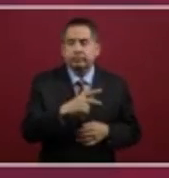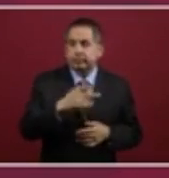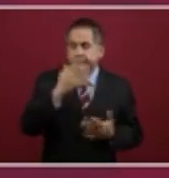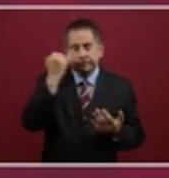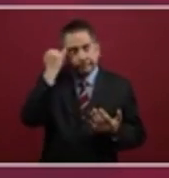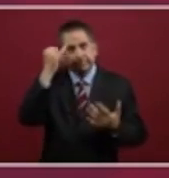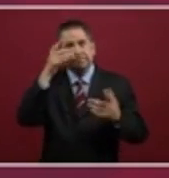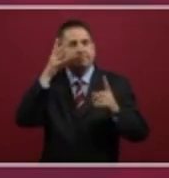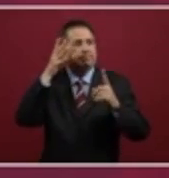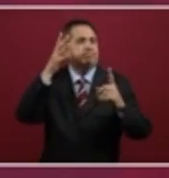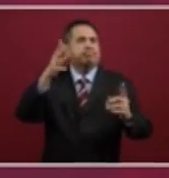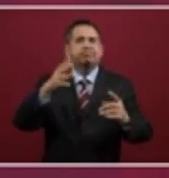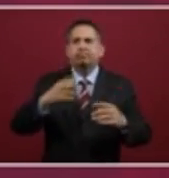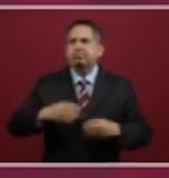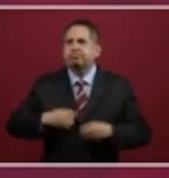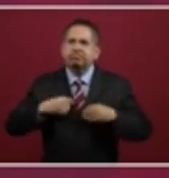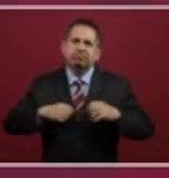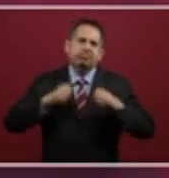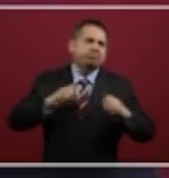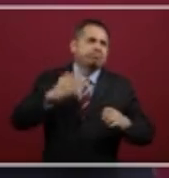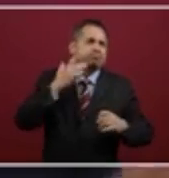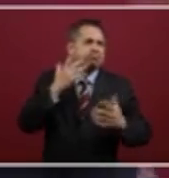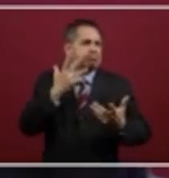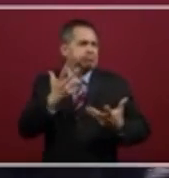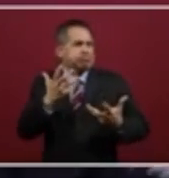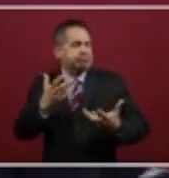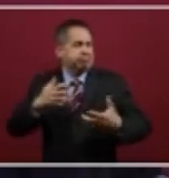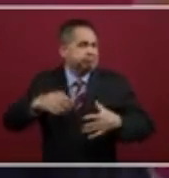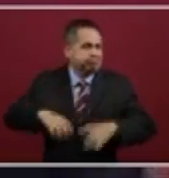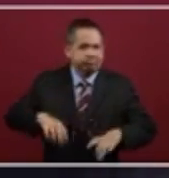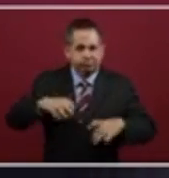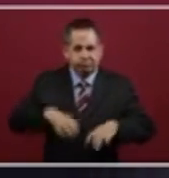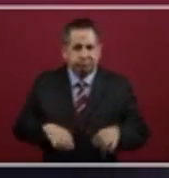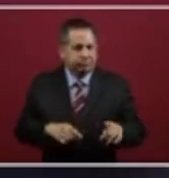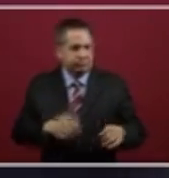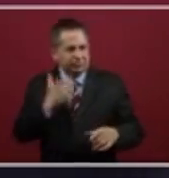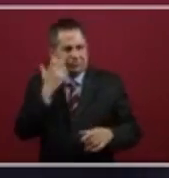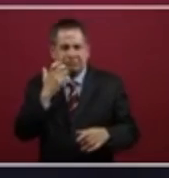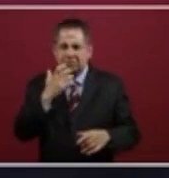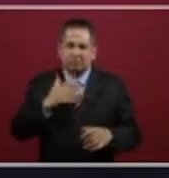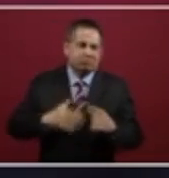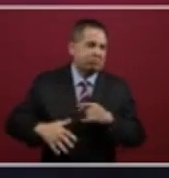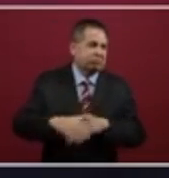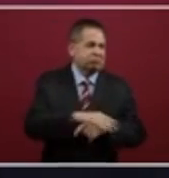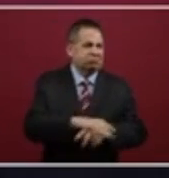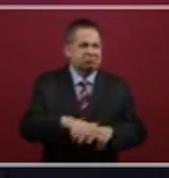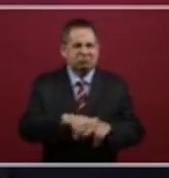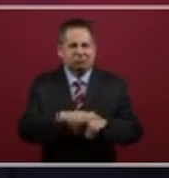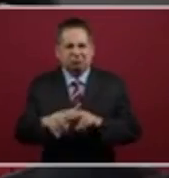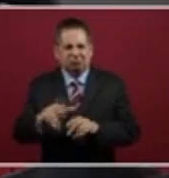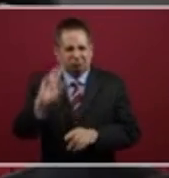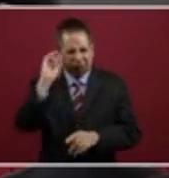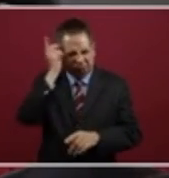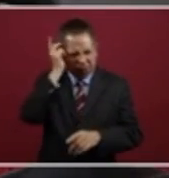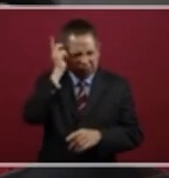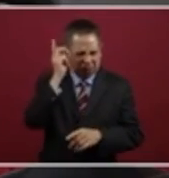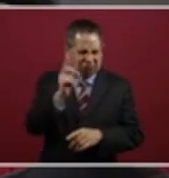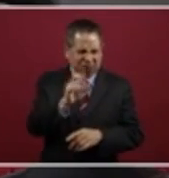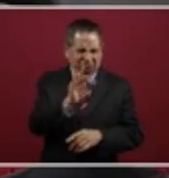aspiracionista, que querer tener un Ferrari,